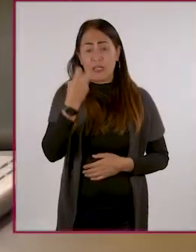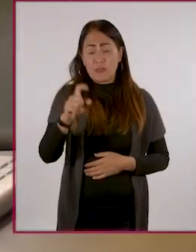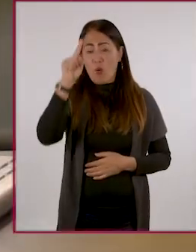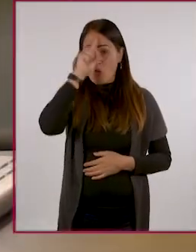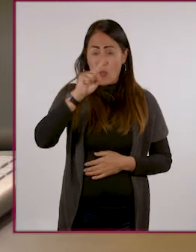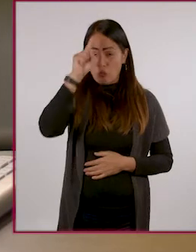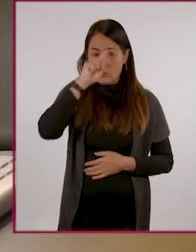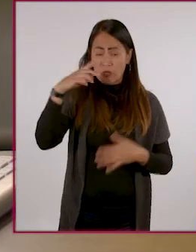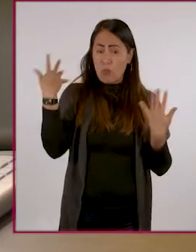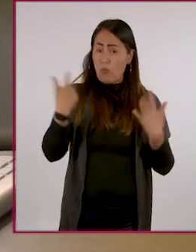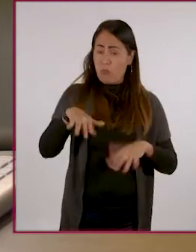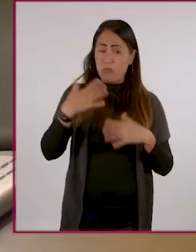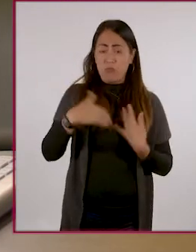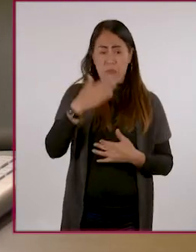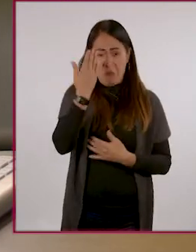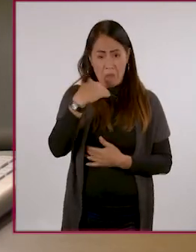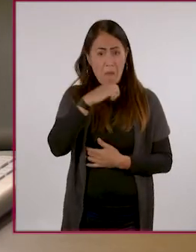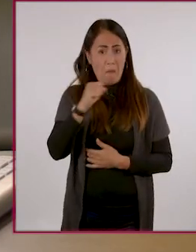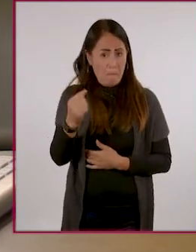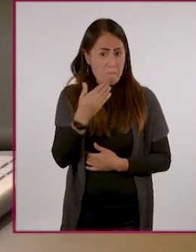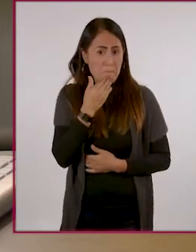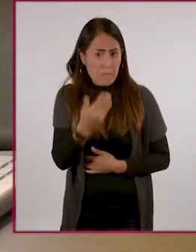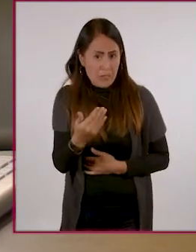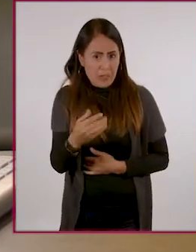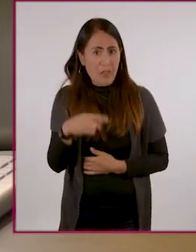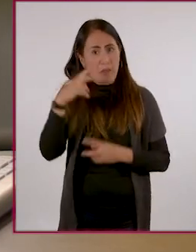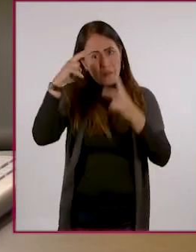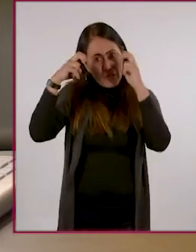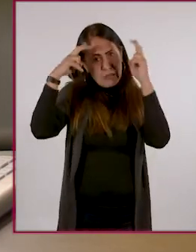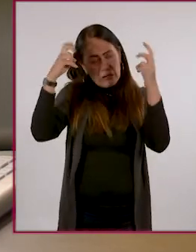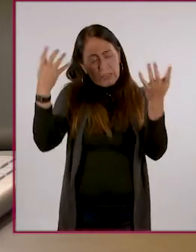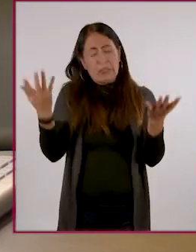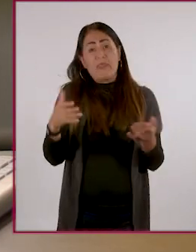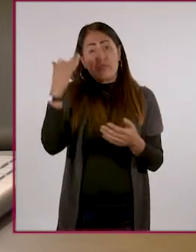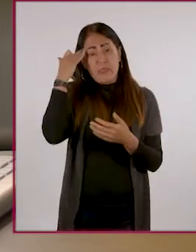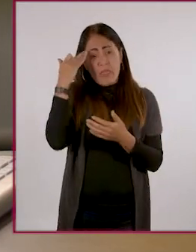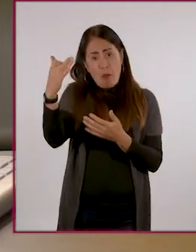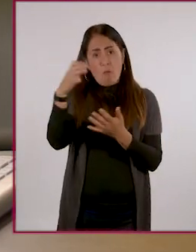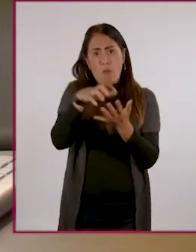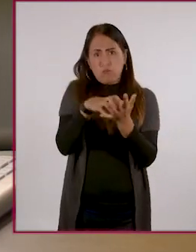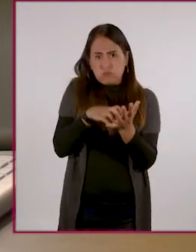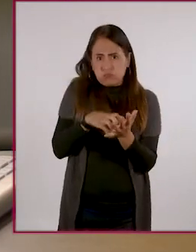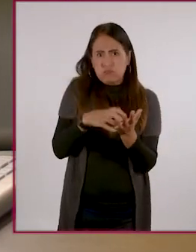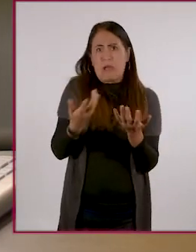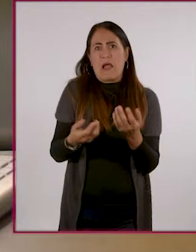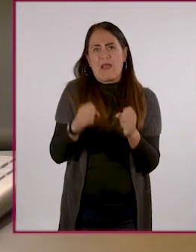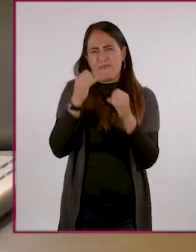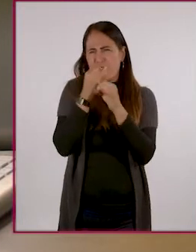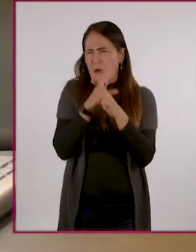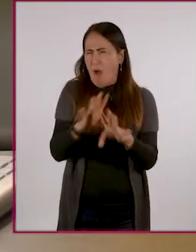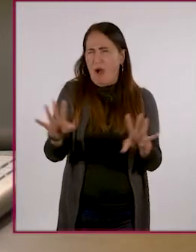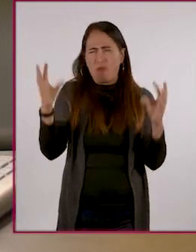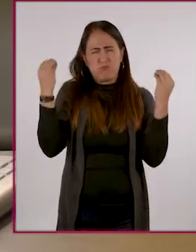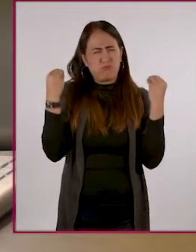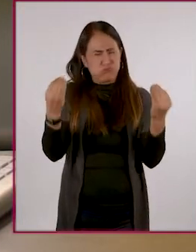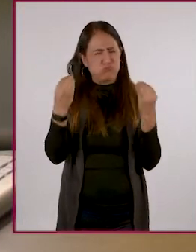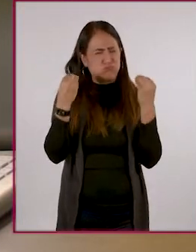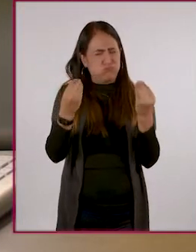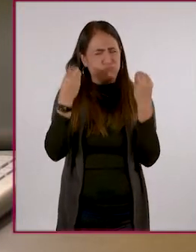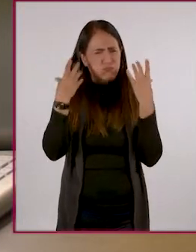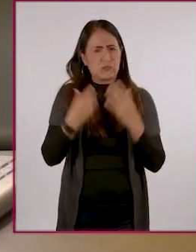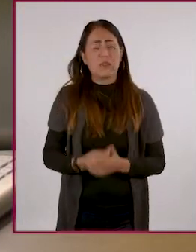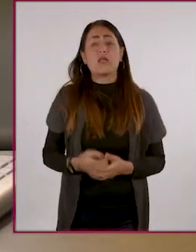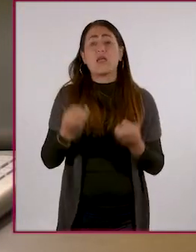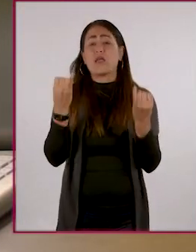Los trucos me parecen excelente recomendación. Imagínense cuánto tiempo nos podemos ahorrar cuando se trata de organizar miles de datos.